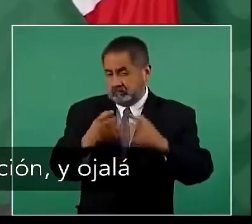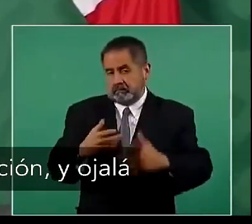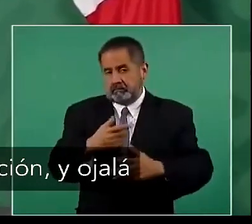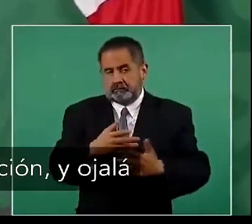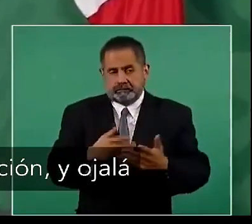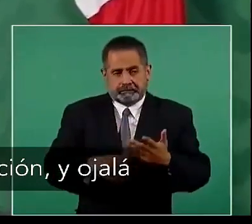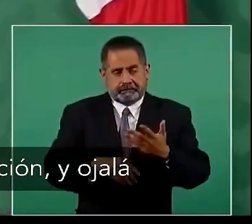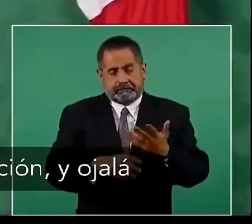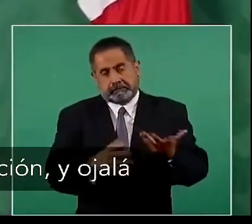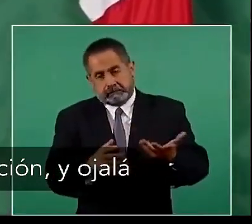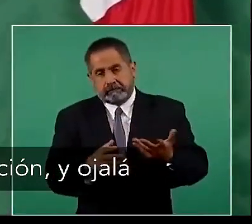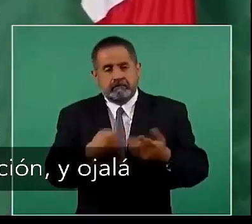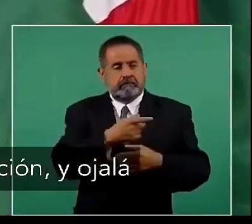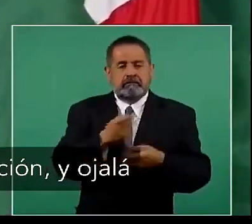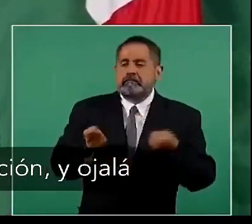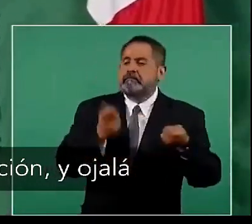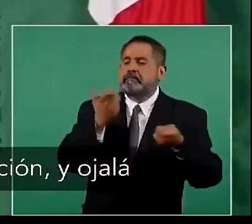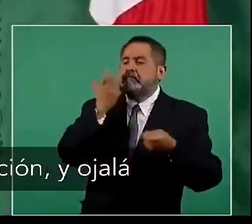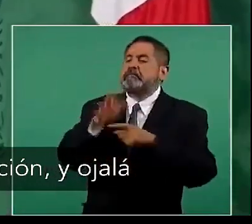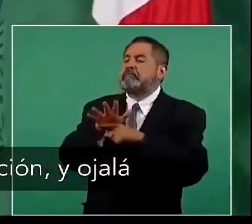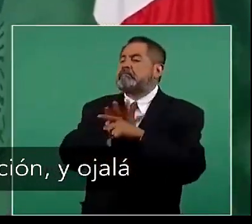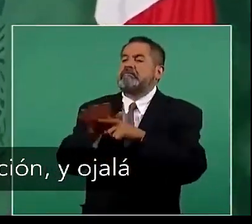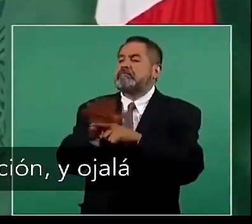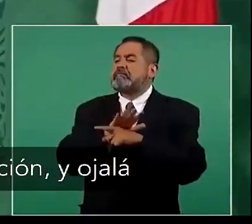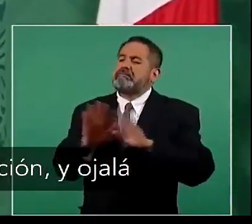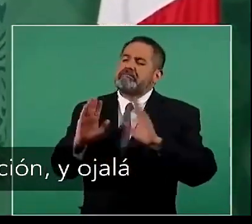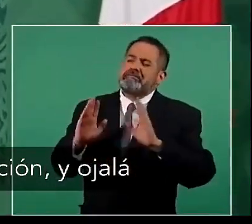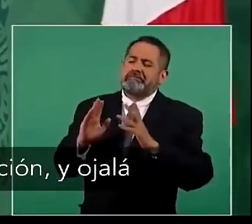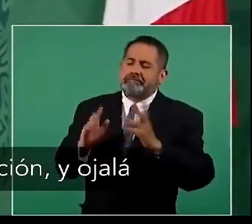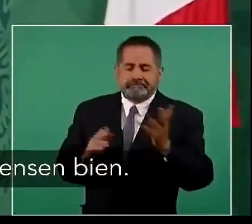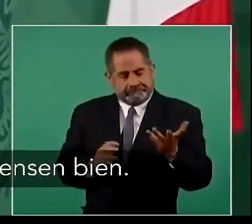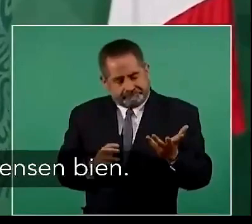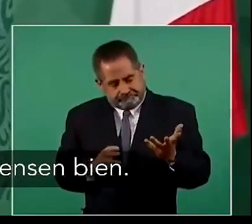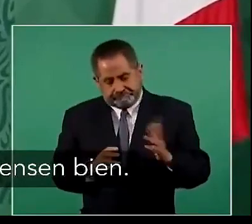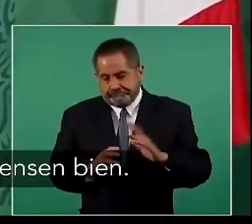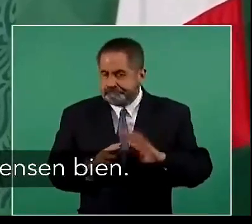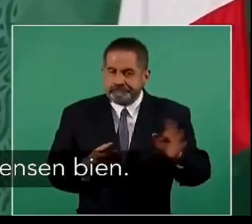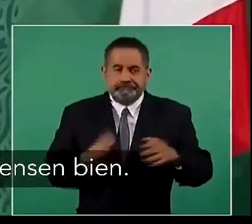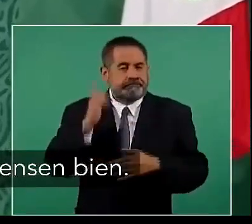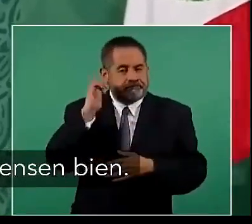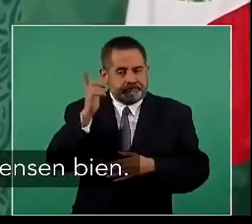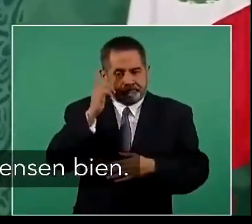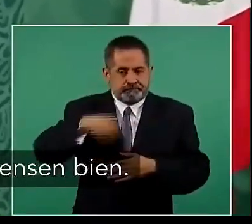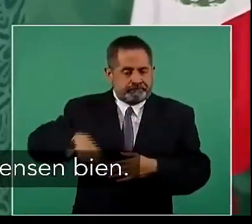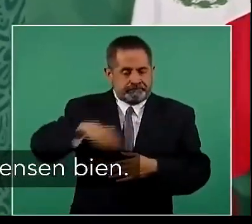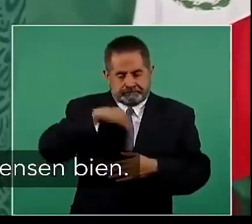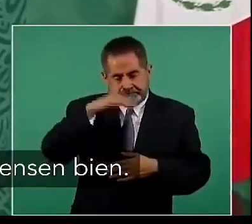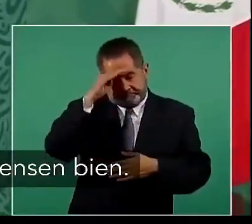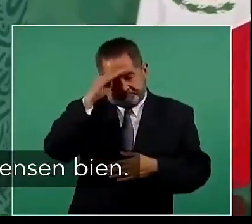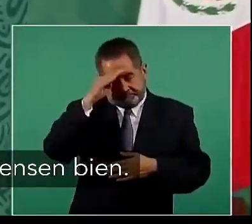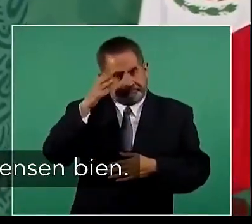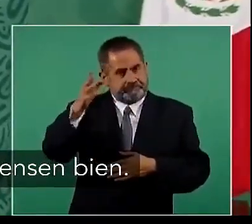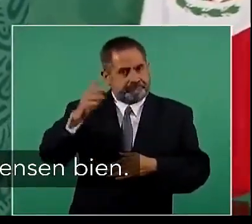y la manipulación, y ojalá lo piensen